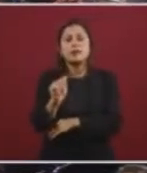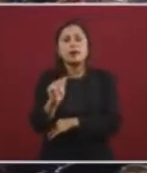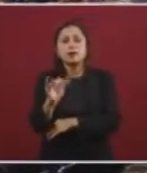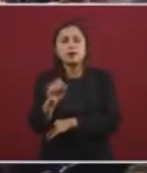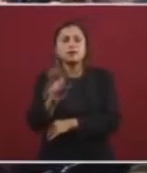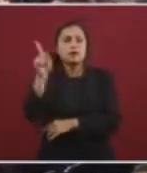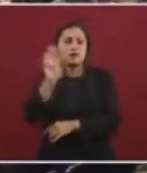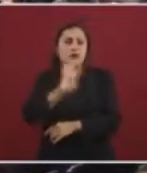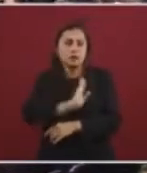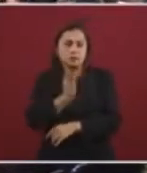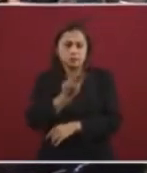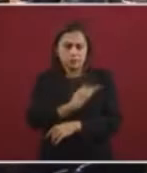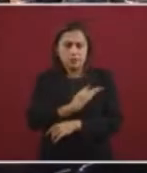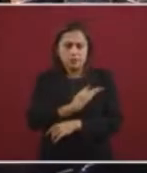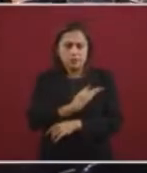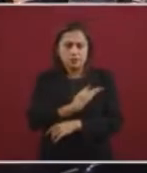después de que